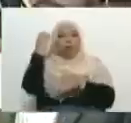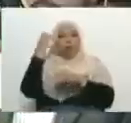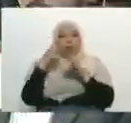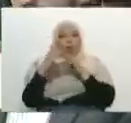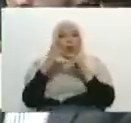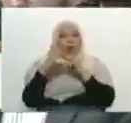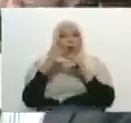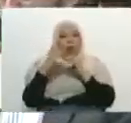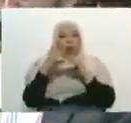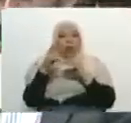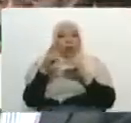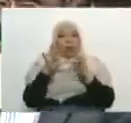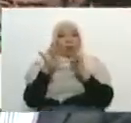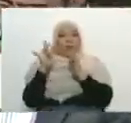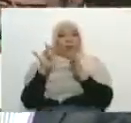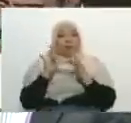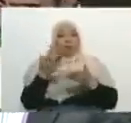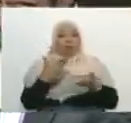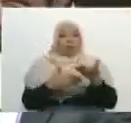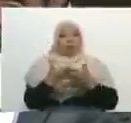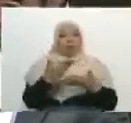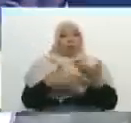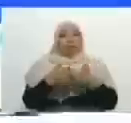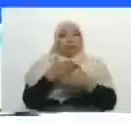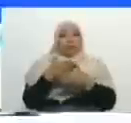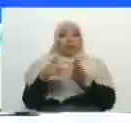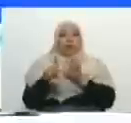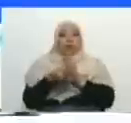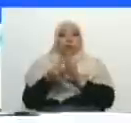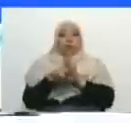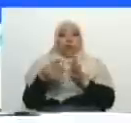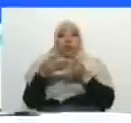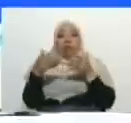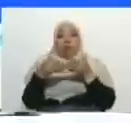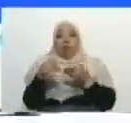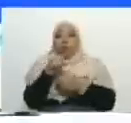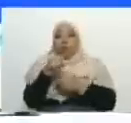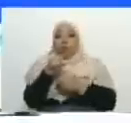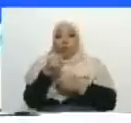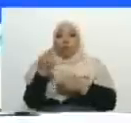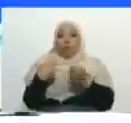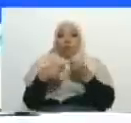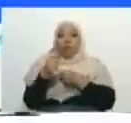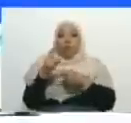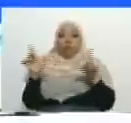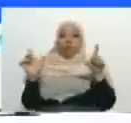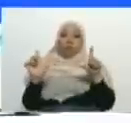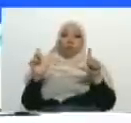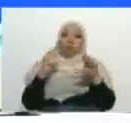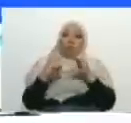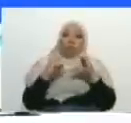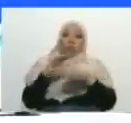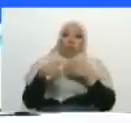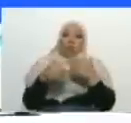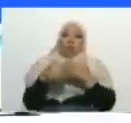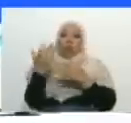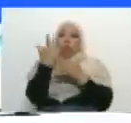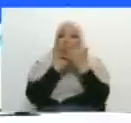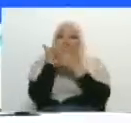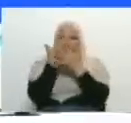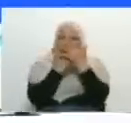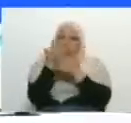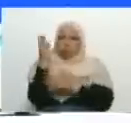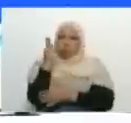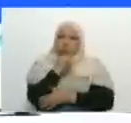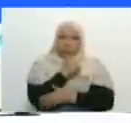comparta las comunicaciones, las licencias, su contenido con los medios de comunicación, para que no haya confusión, para que